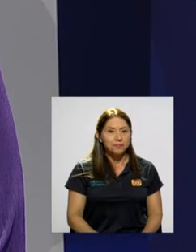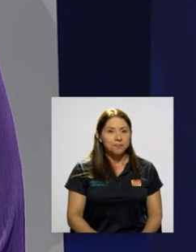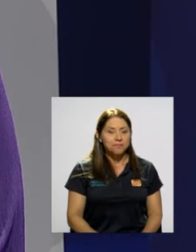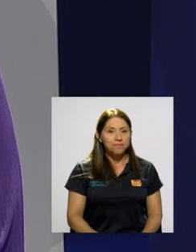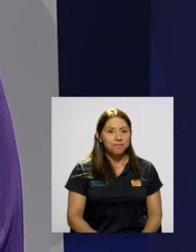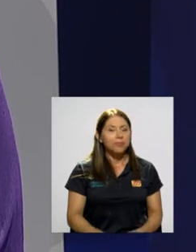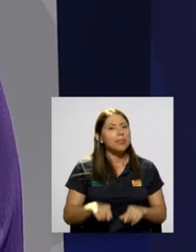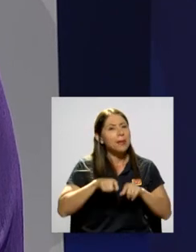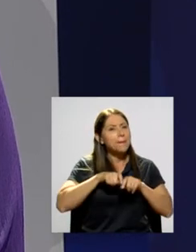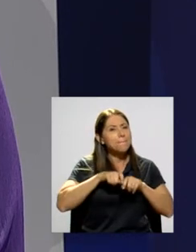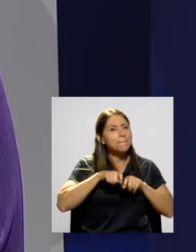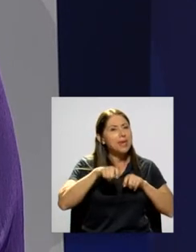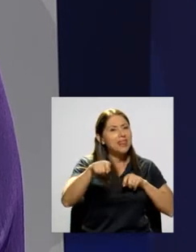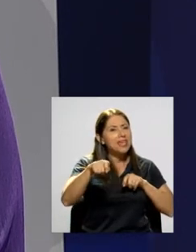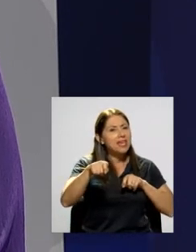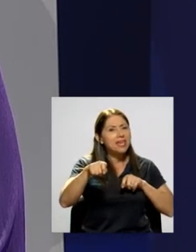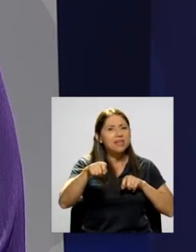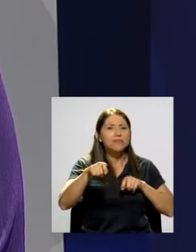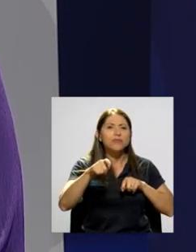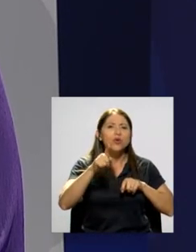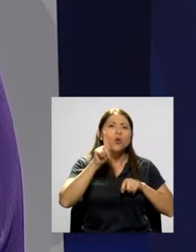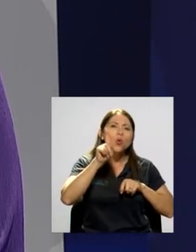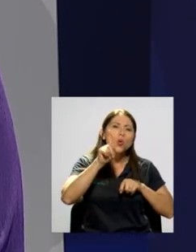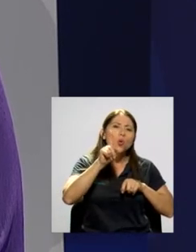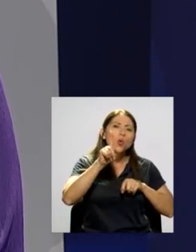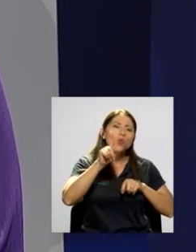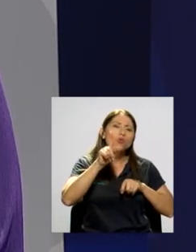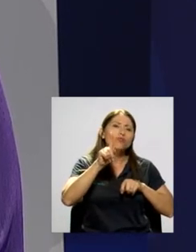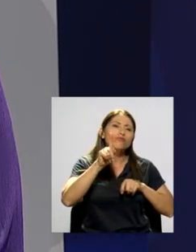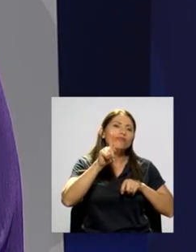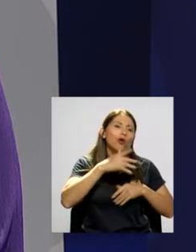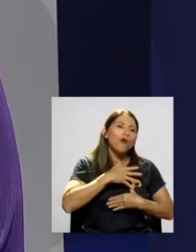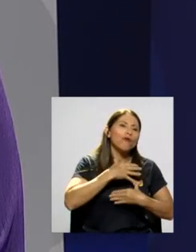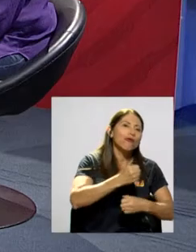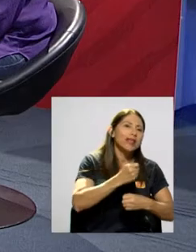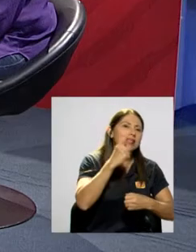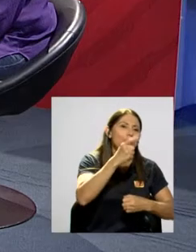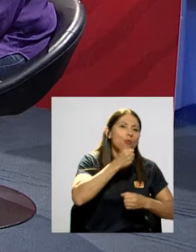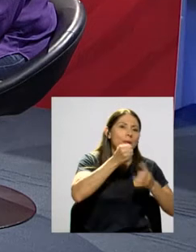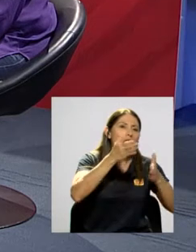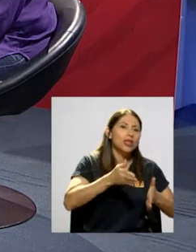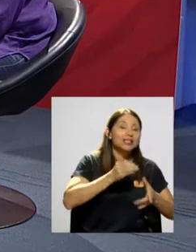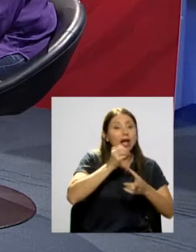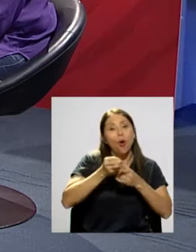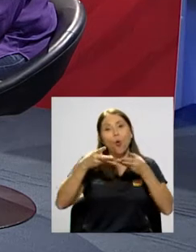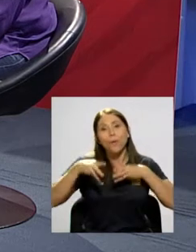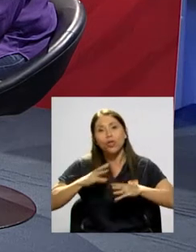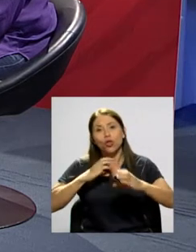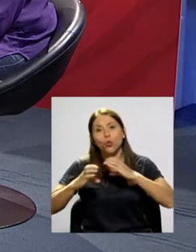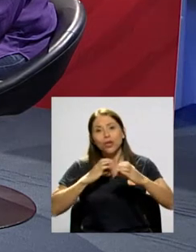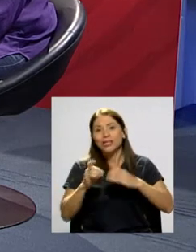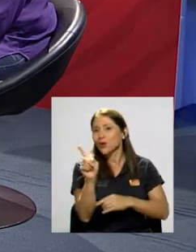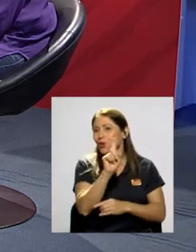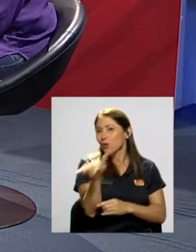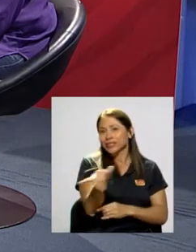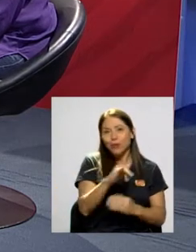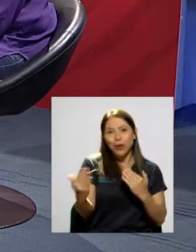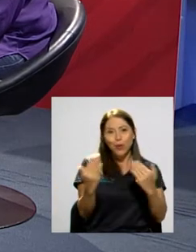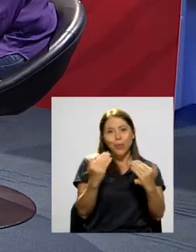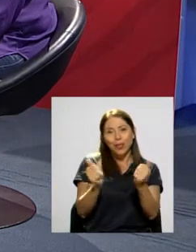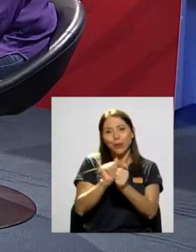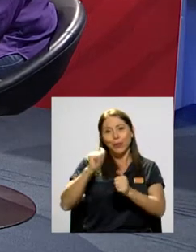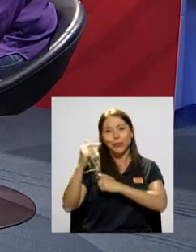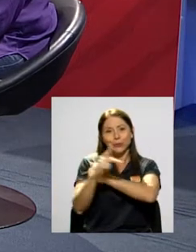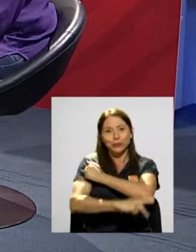Medir la credibilidad de un medio, de un periodista en Costa Rica, no es igual que medirlo en otros países. Y eso lo hemos visto